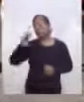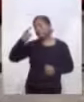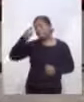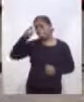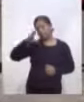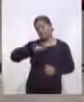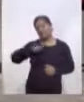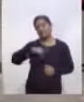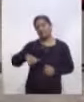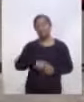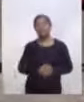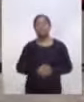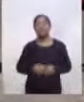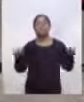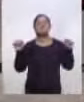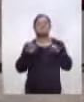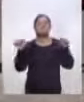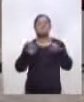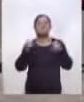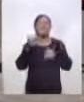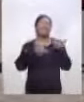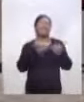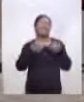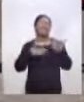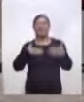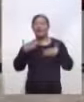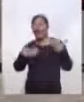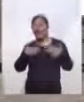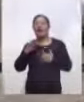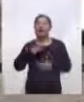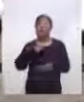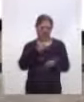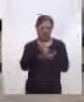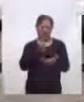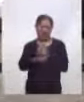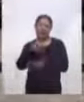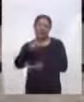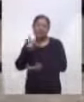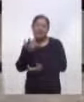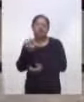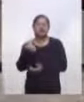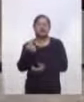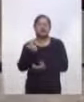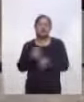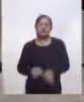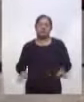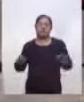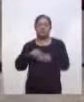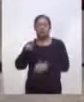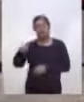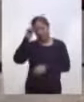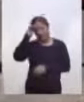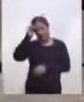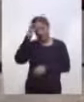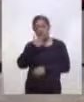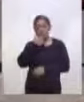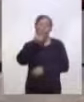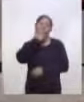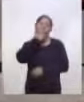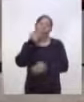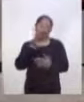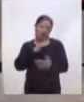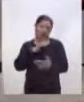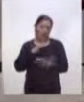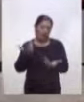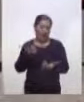recreativa la carrera, a pesar de que hay premios, pero bueno, es importante que también ellos sí tengan un incentivo económico